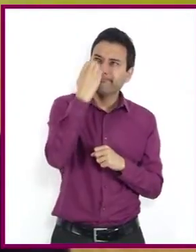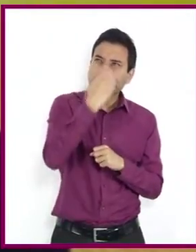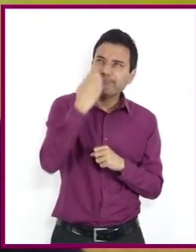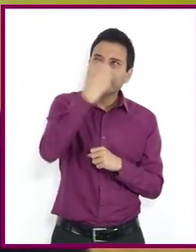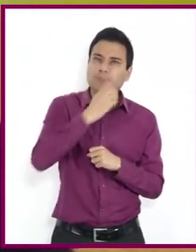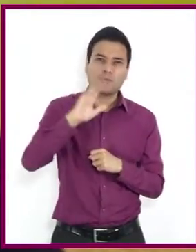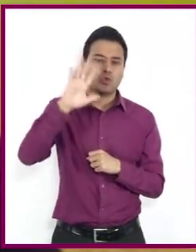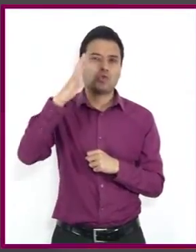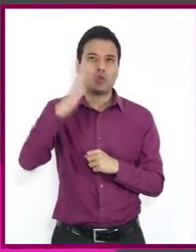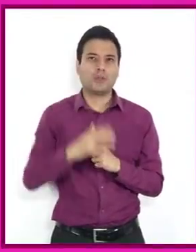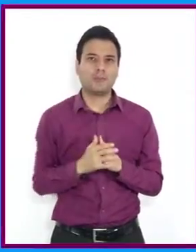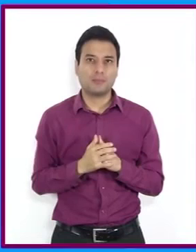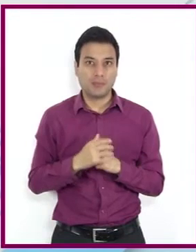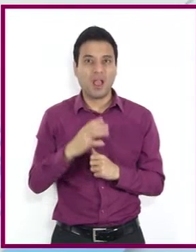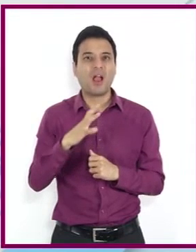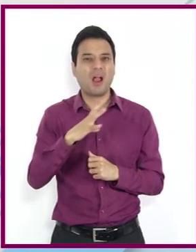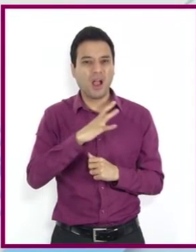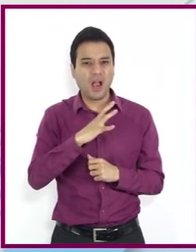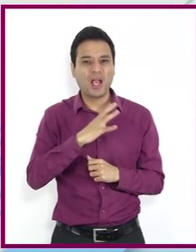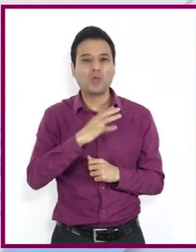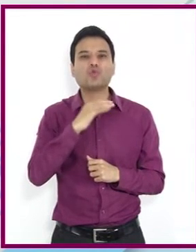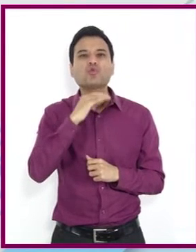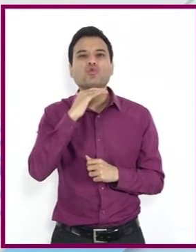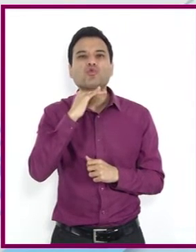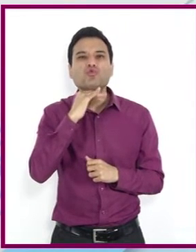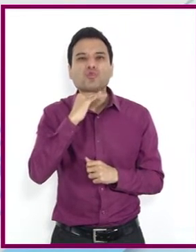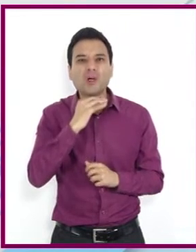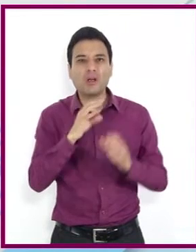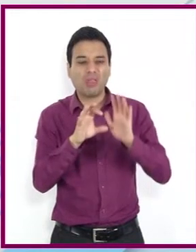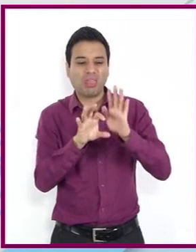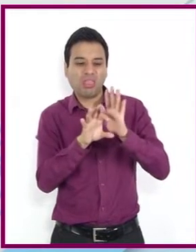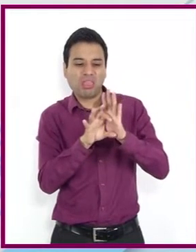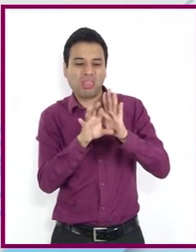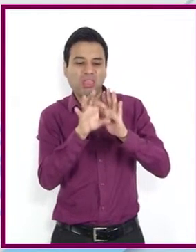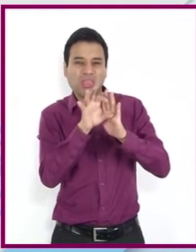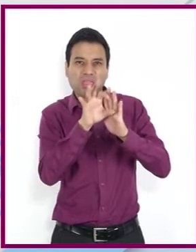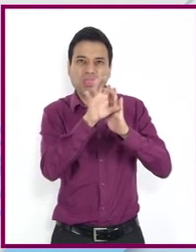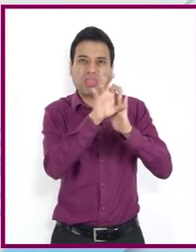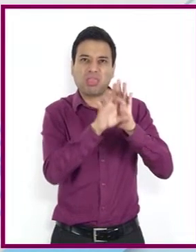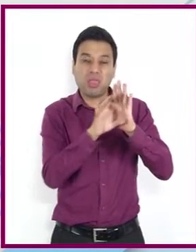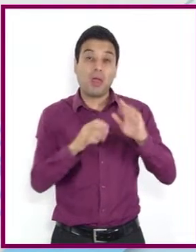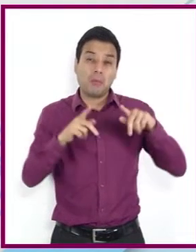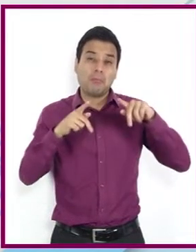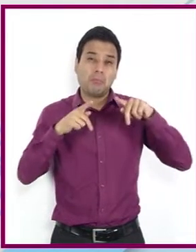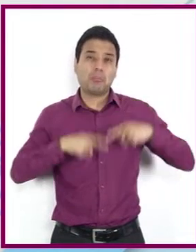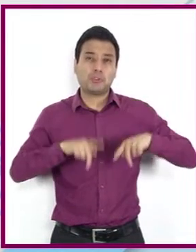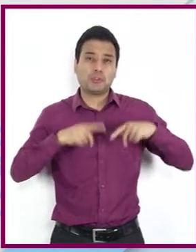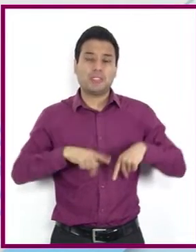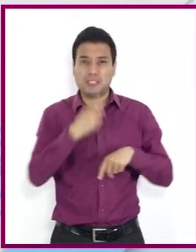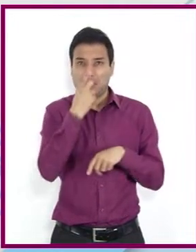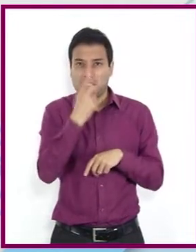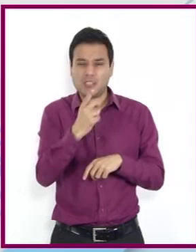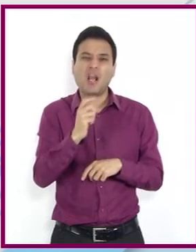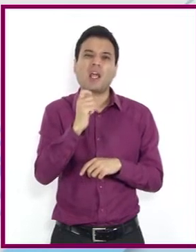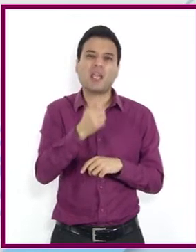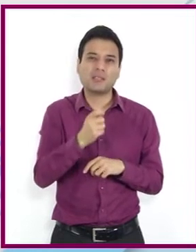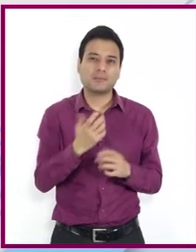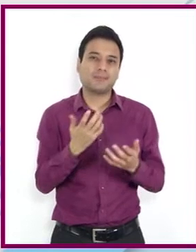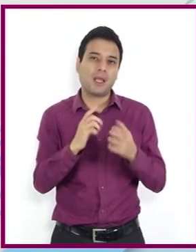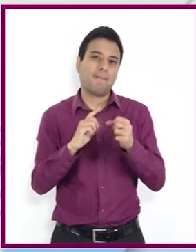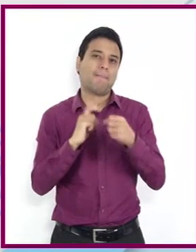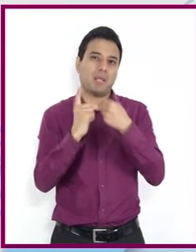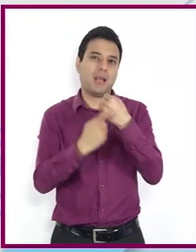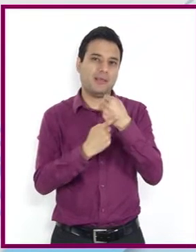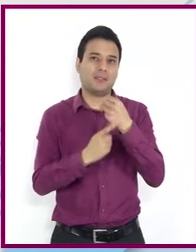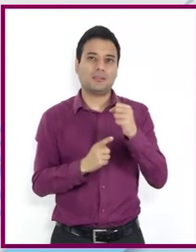Sol tenía manchas. Algunos observadores sugerían que estas manchas eran planetas que